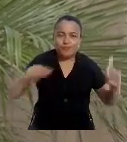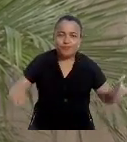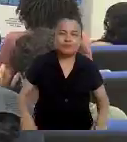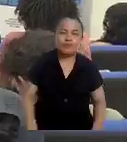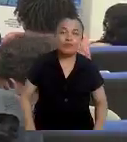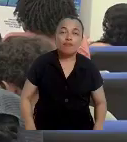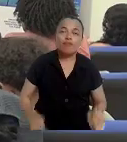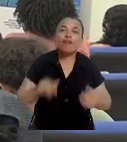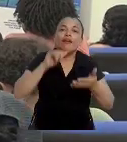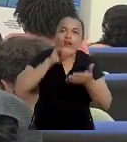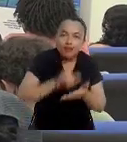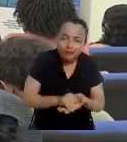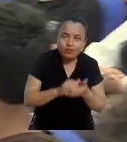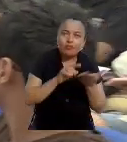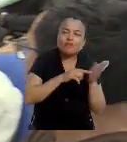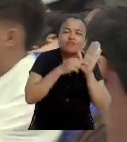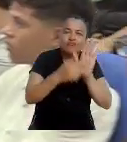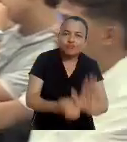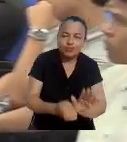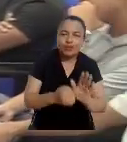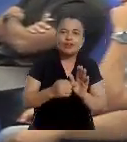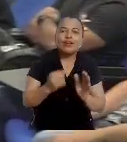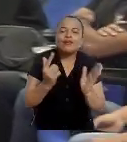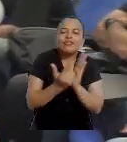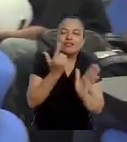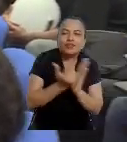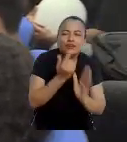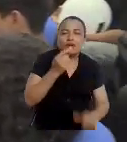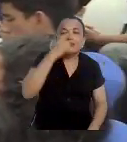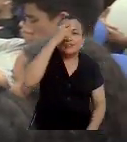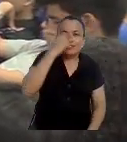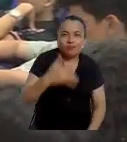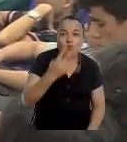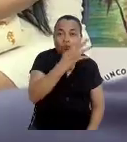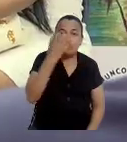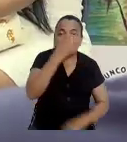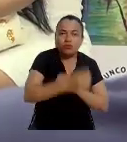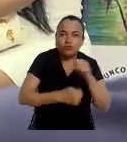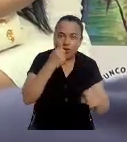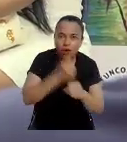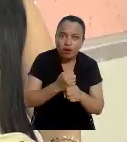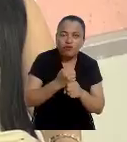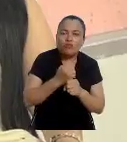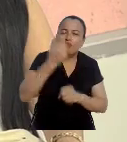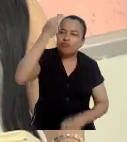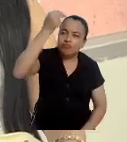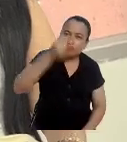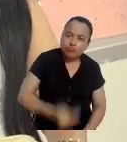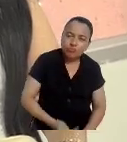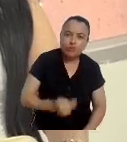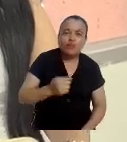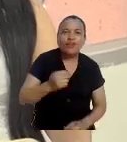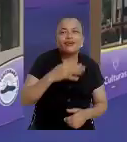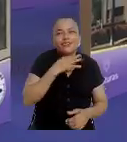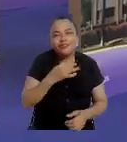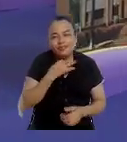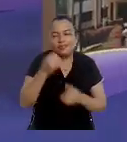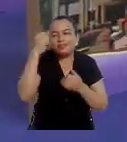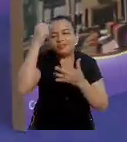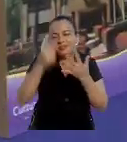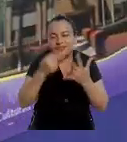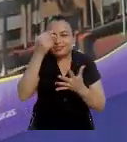de estudios en la agenda también se presentaron los libros Santa Marta 499 años de historia semblanzas